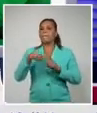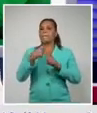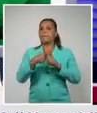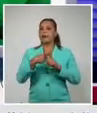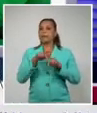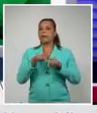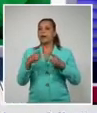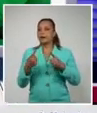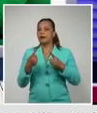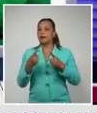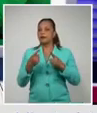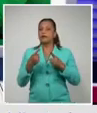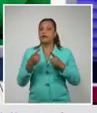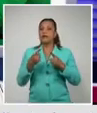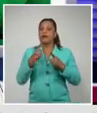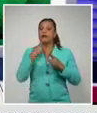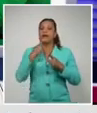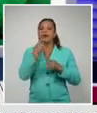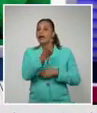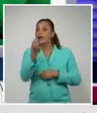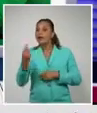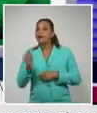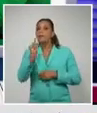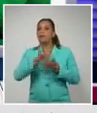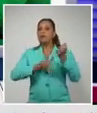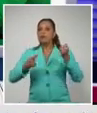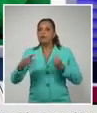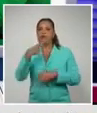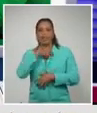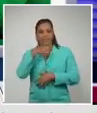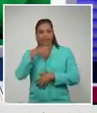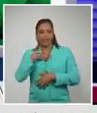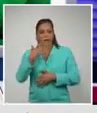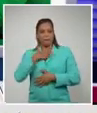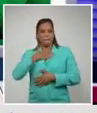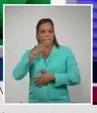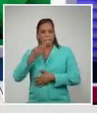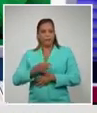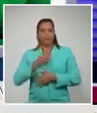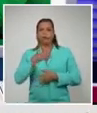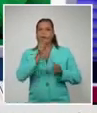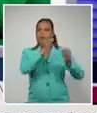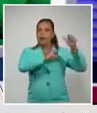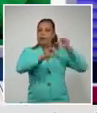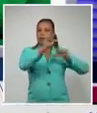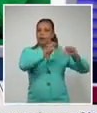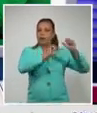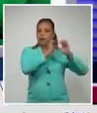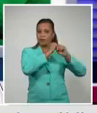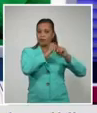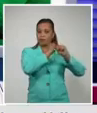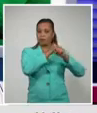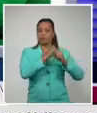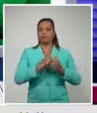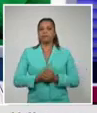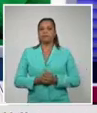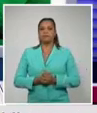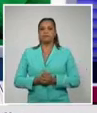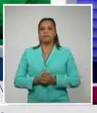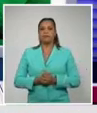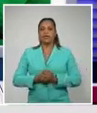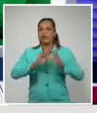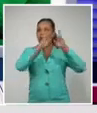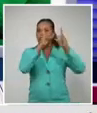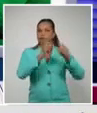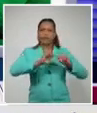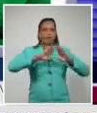que cada provincia pueda tener su laboratorio para el diagnóstico y estudio. Como resultado